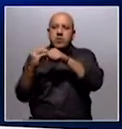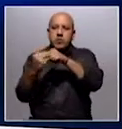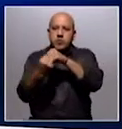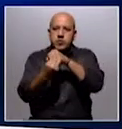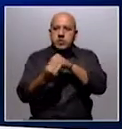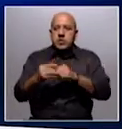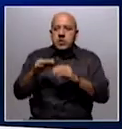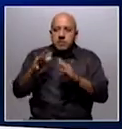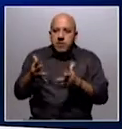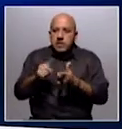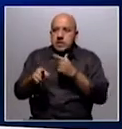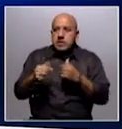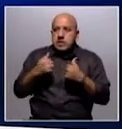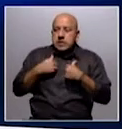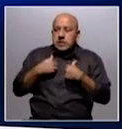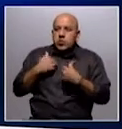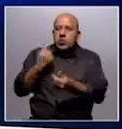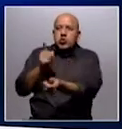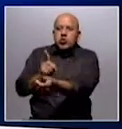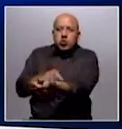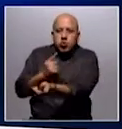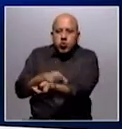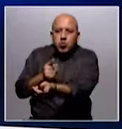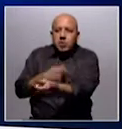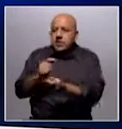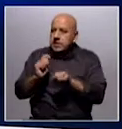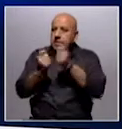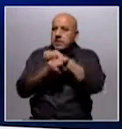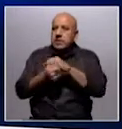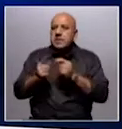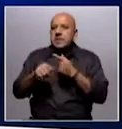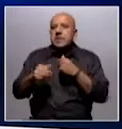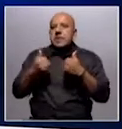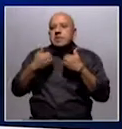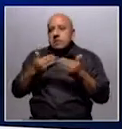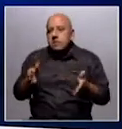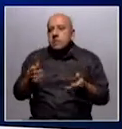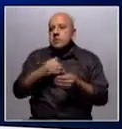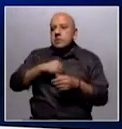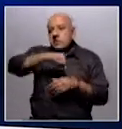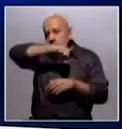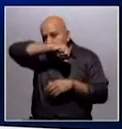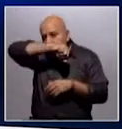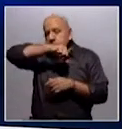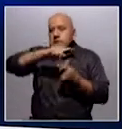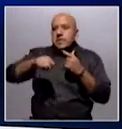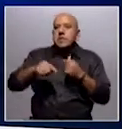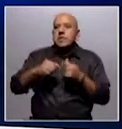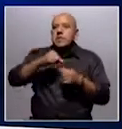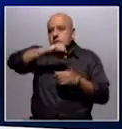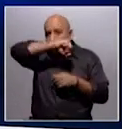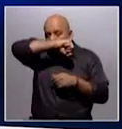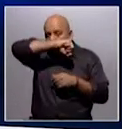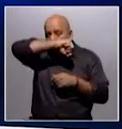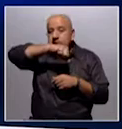de alguna manera cambiar nuestras pautas de comportamiento si vemos que tenemos todos empezamos a estornudar una manera de cubrirse por ejemplo la boca